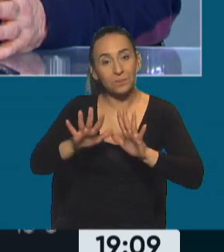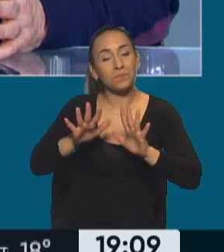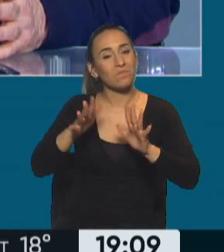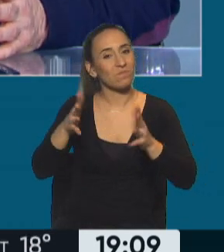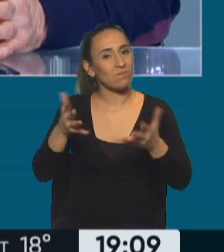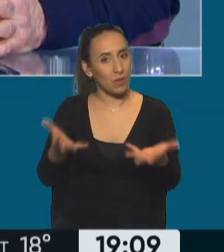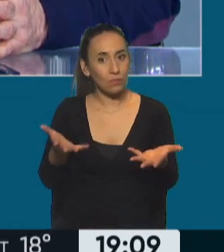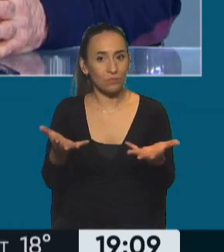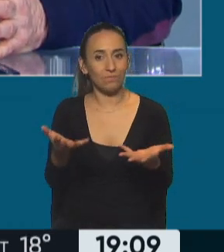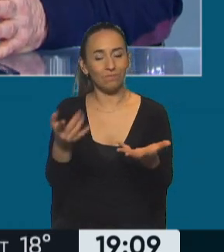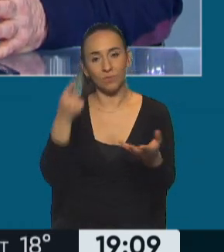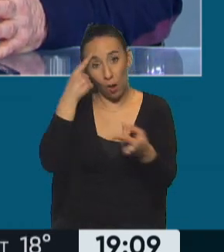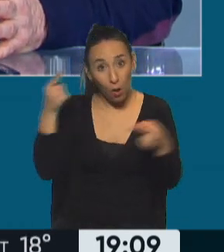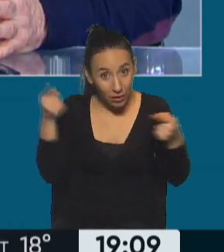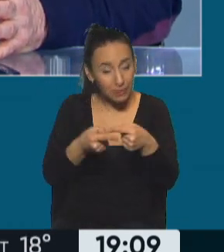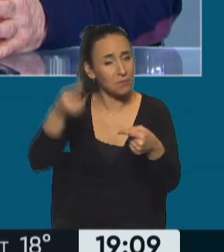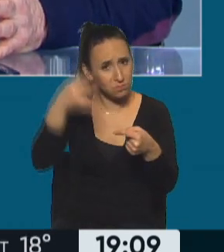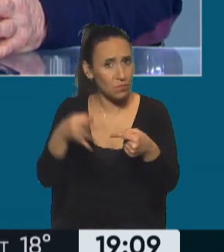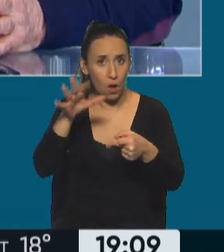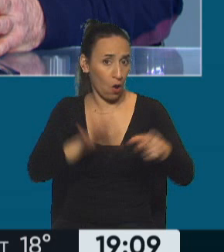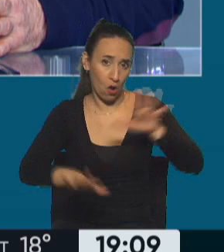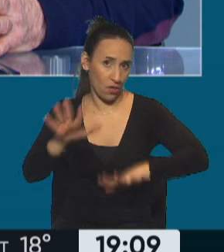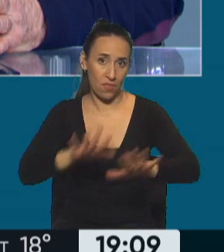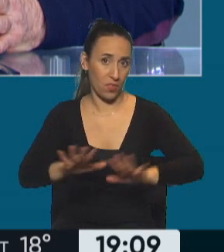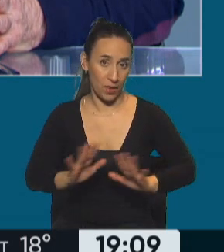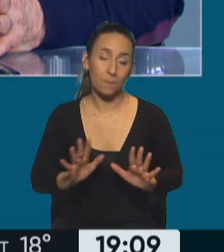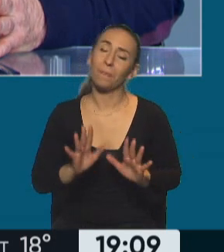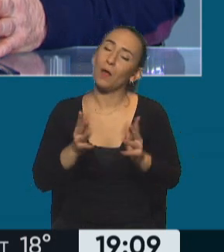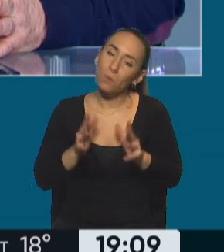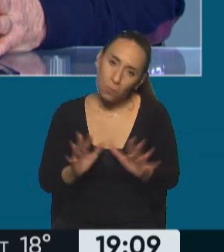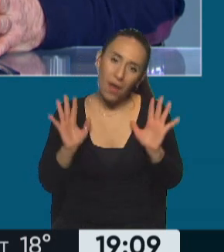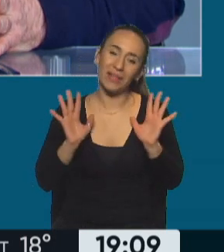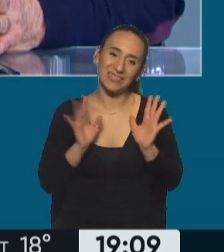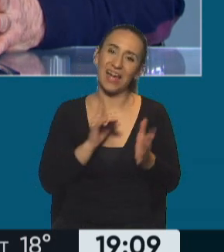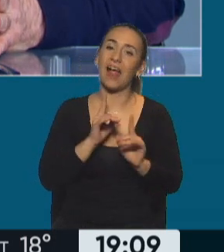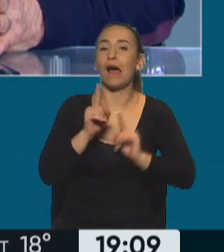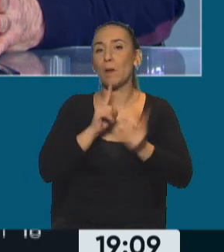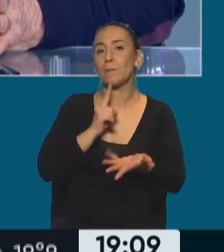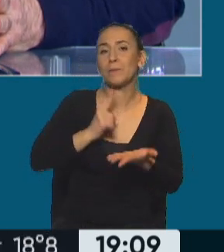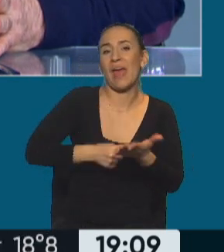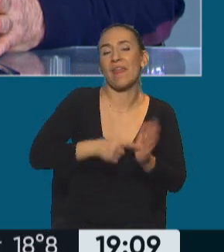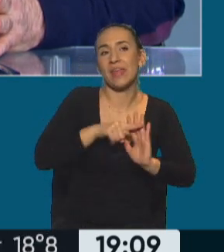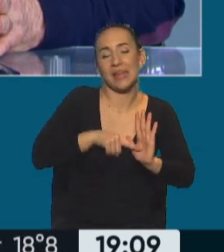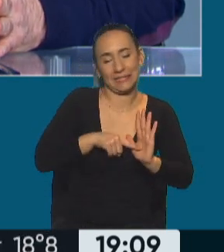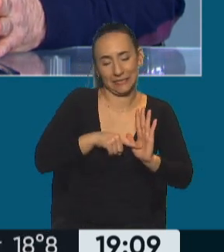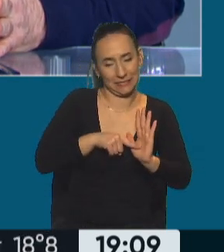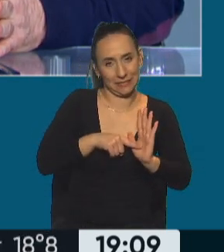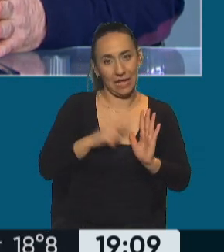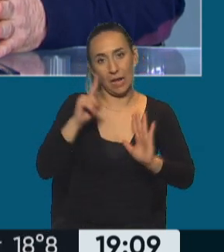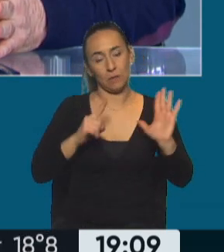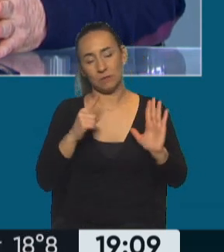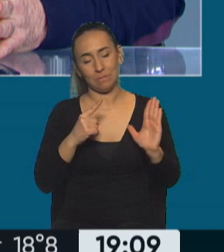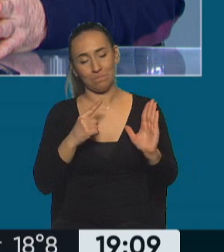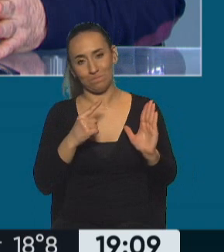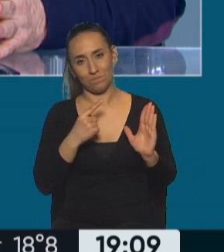un principio de orden, aunque eventualmente pueda venir acompañado de algunas medidas no muy agradables para algunos sectores